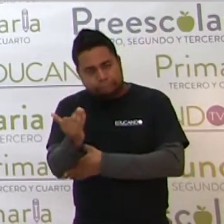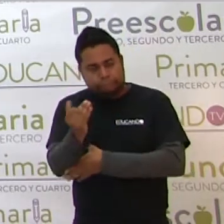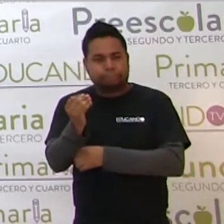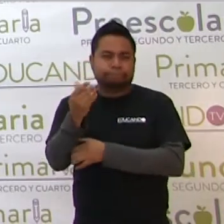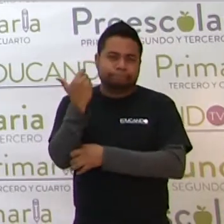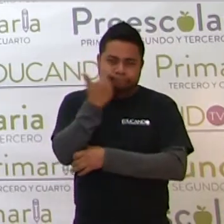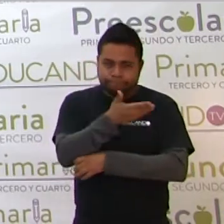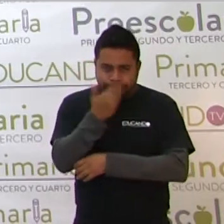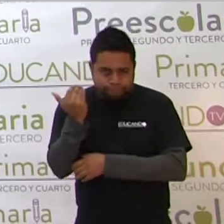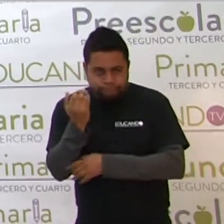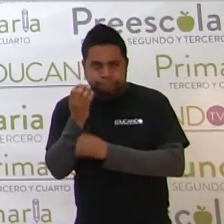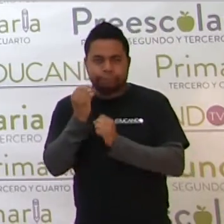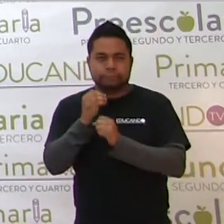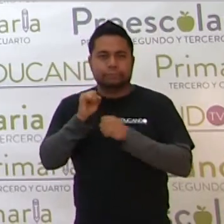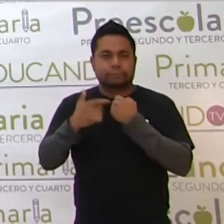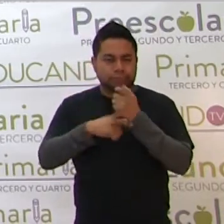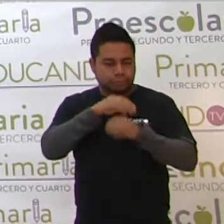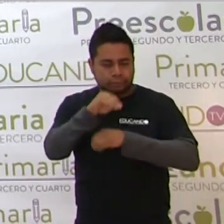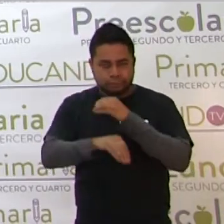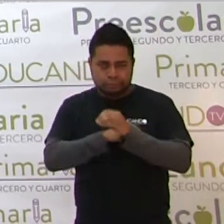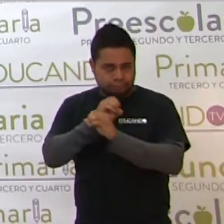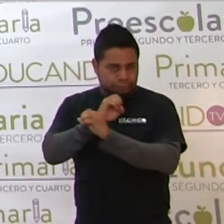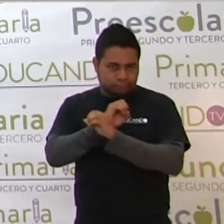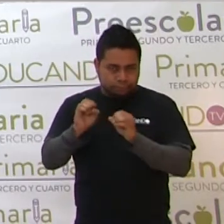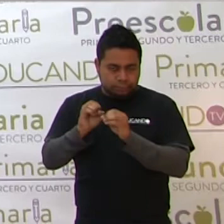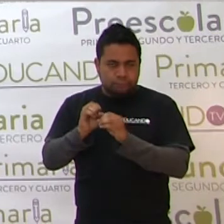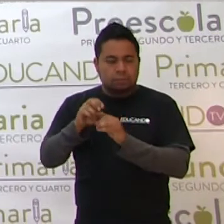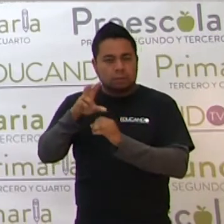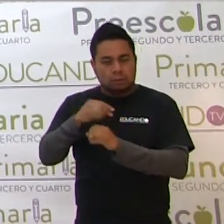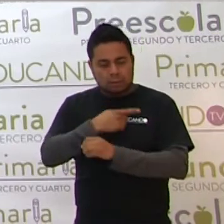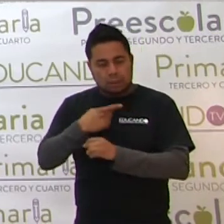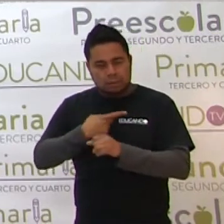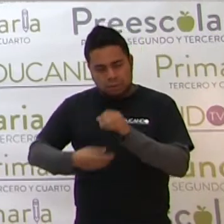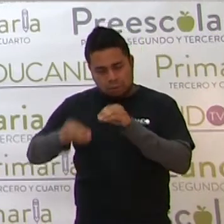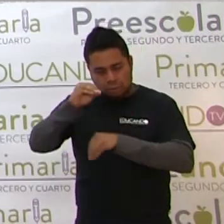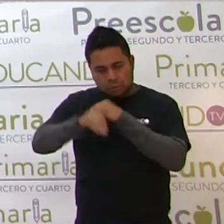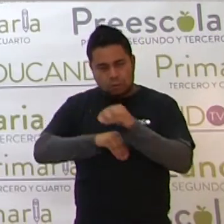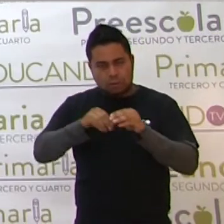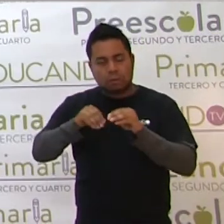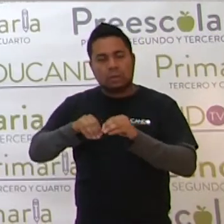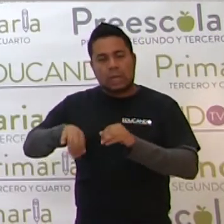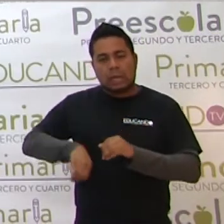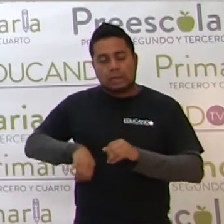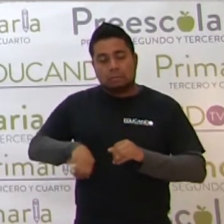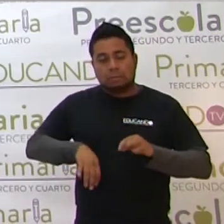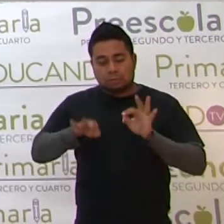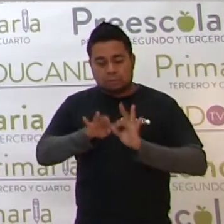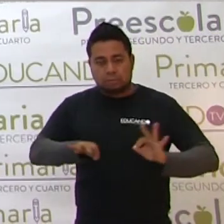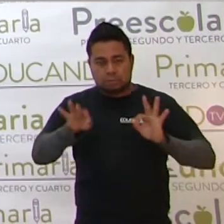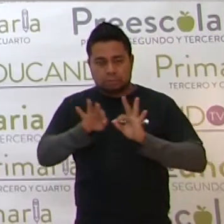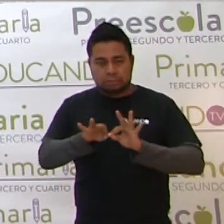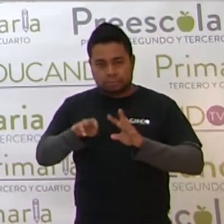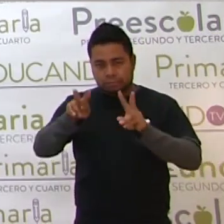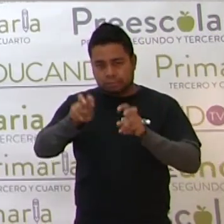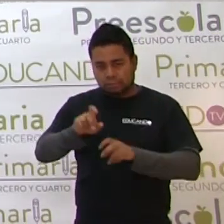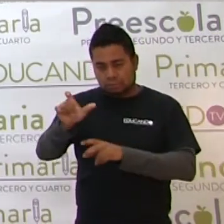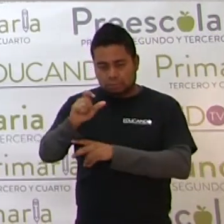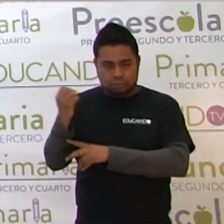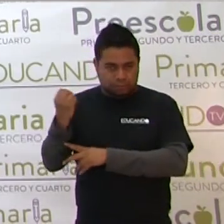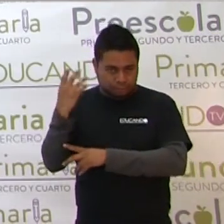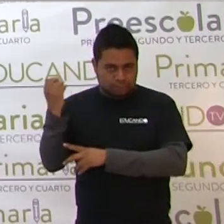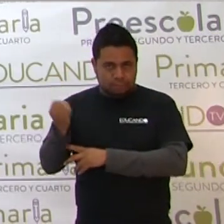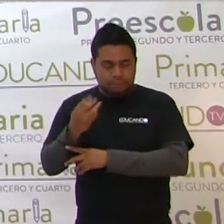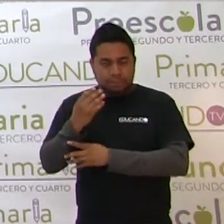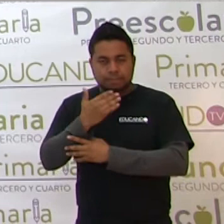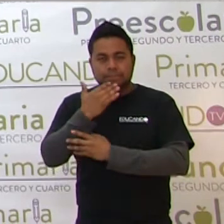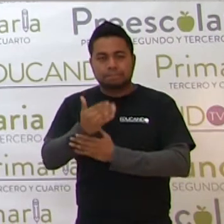o ver cuestiones que no sean tan importantes o relevantes en nuestro tema al momento de exponerlo. ¿Ok? Bien.